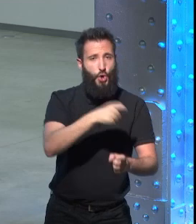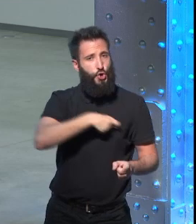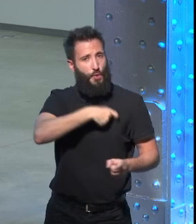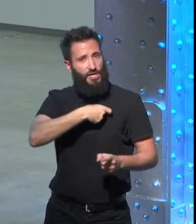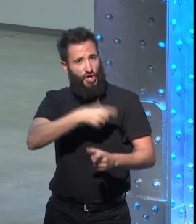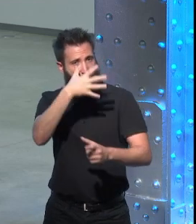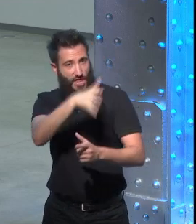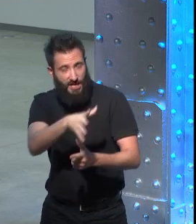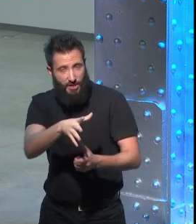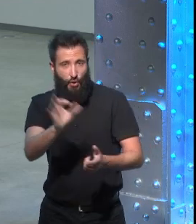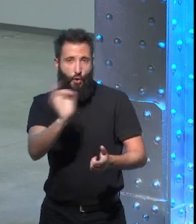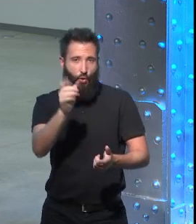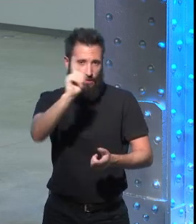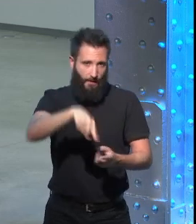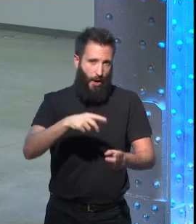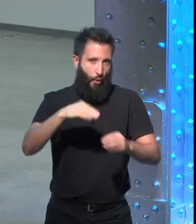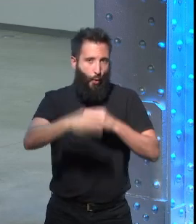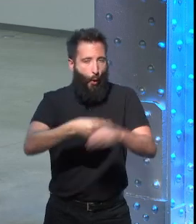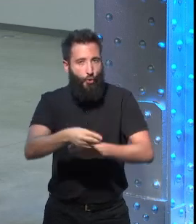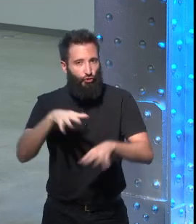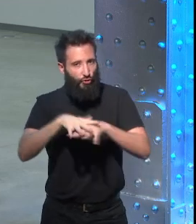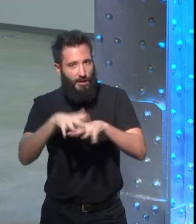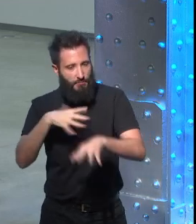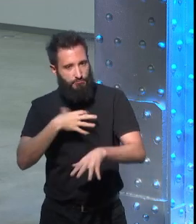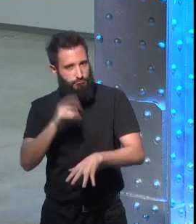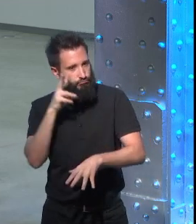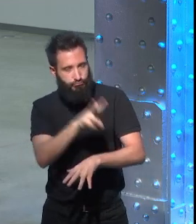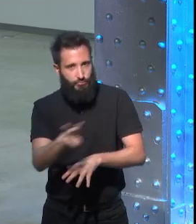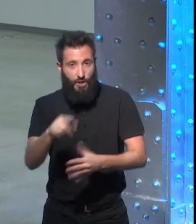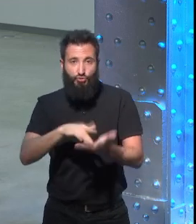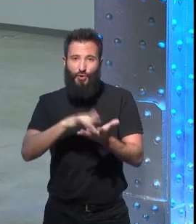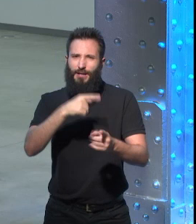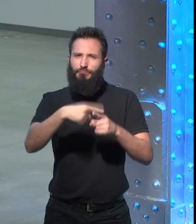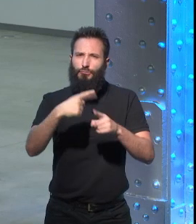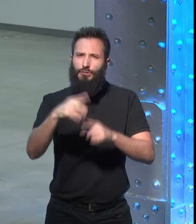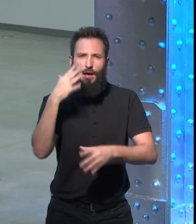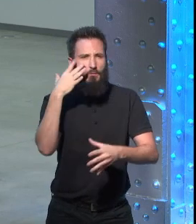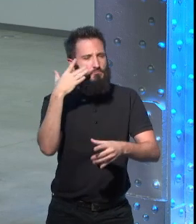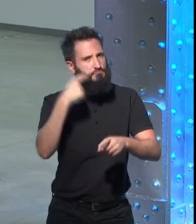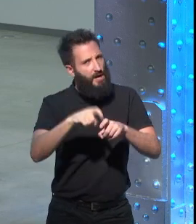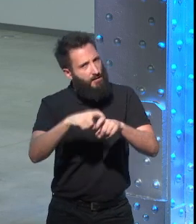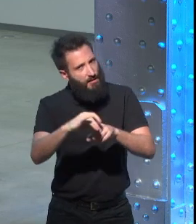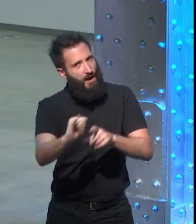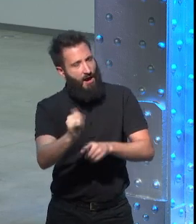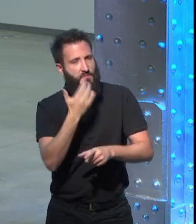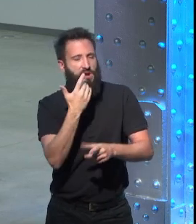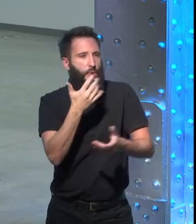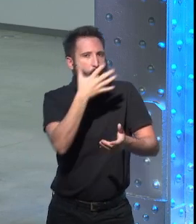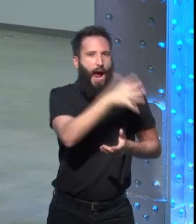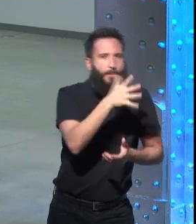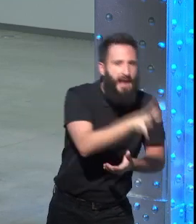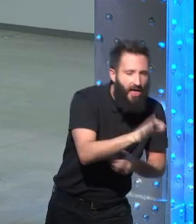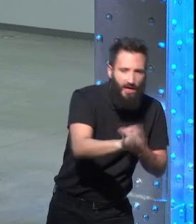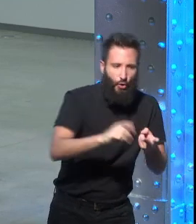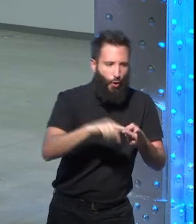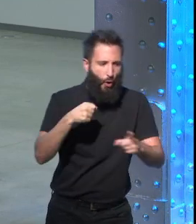delitos y sobre todo en el uso de redes que podemos ver, pues hay elementos característicos, ¿no? Por ejemplo, las amenazas y las coacciones